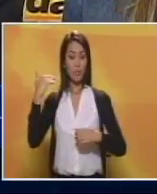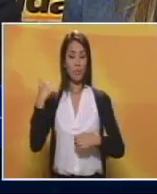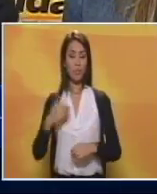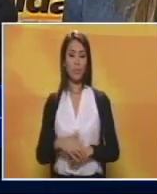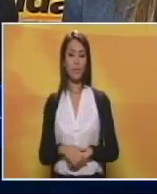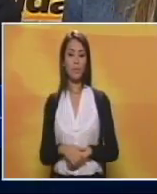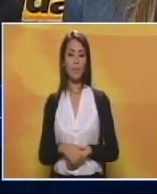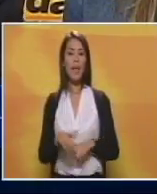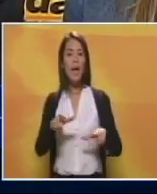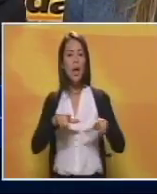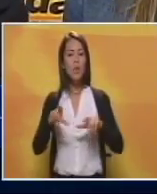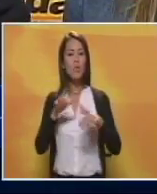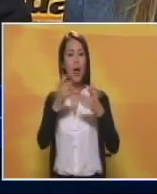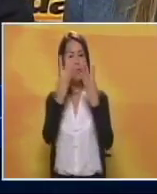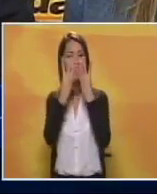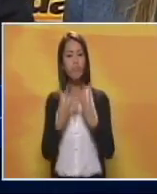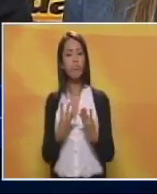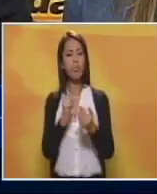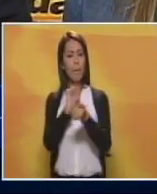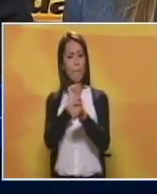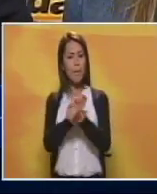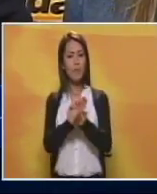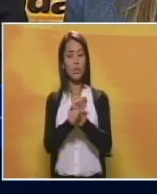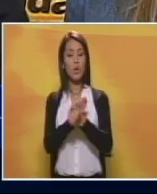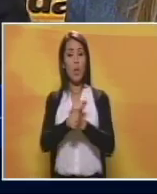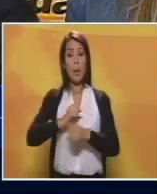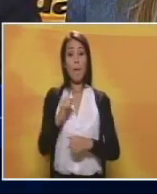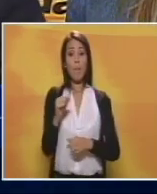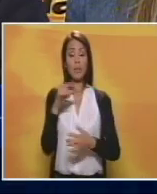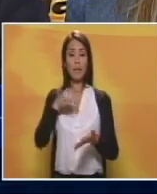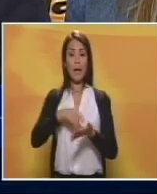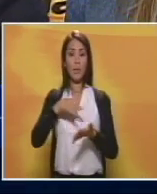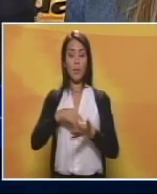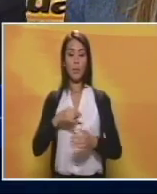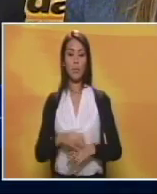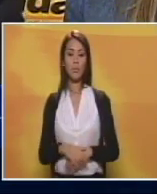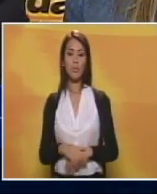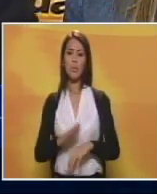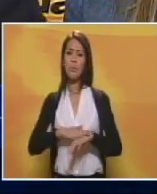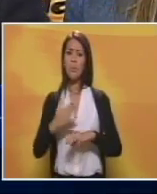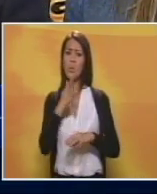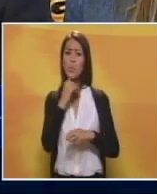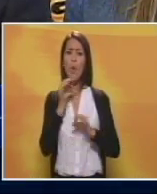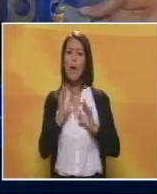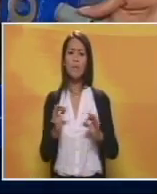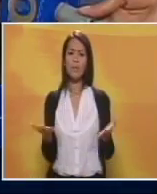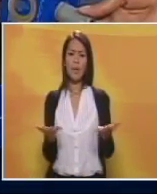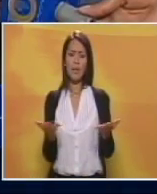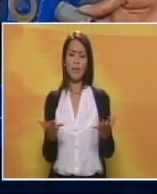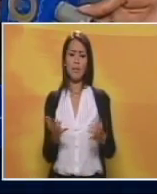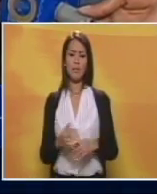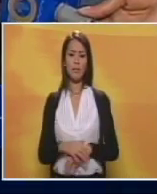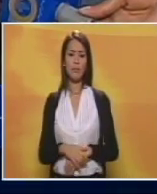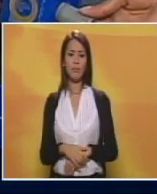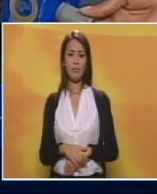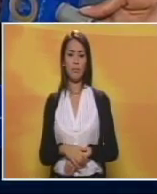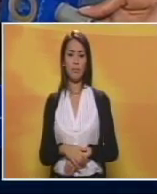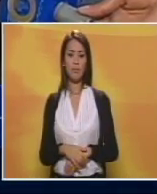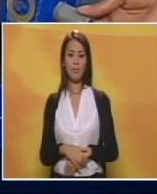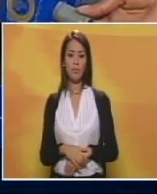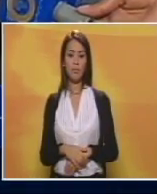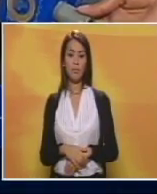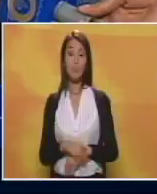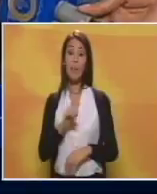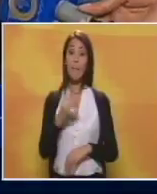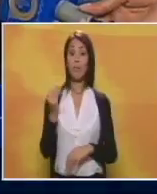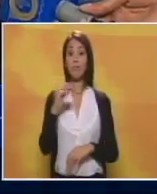en el calabozo, en la sala de retención de la policía de Carabobo, porque no hay un parte oficial. Debe decirse además